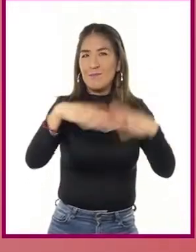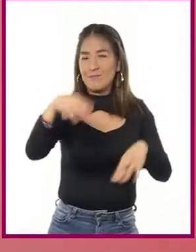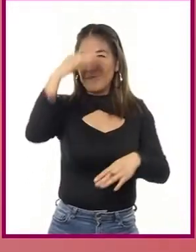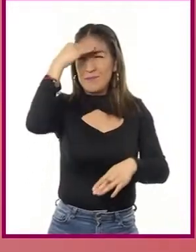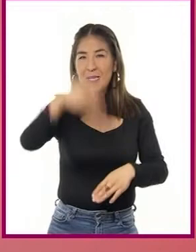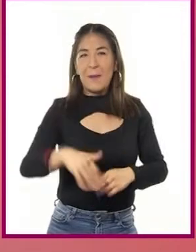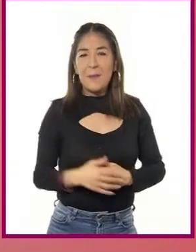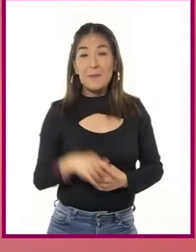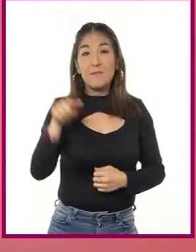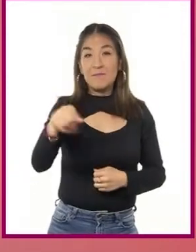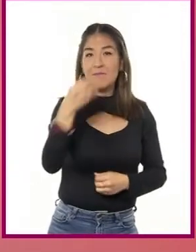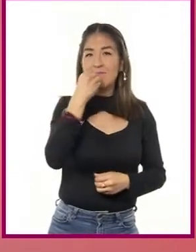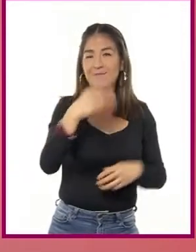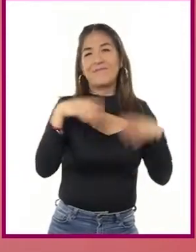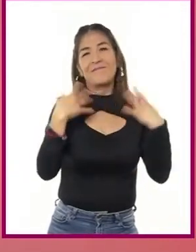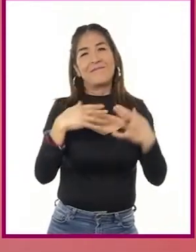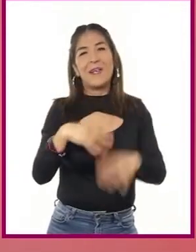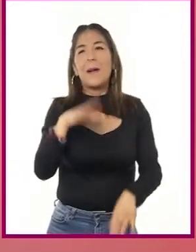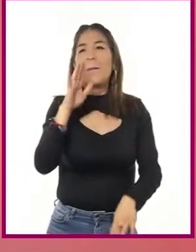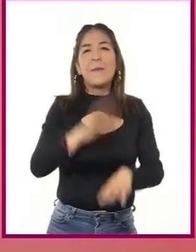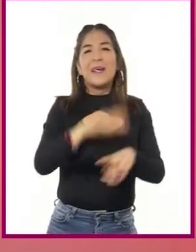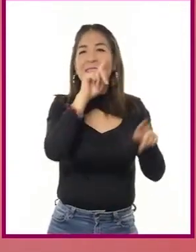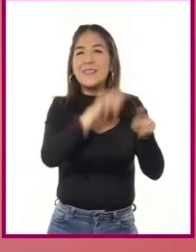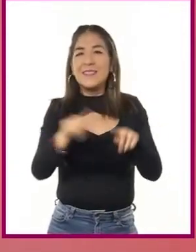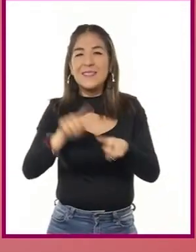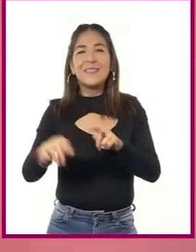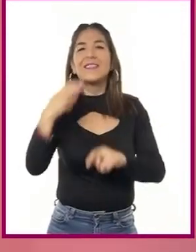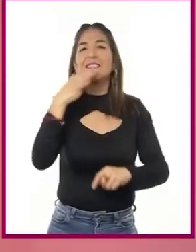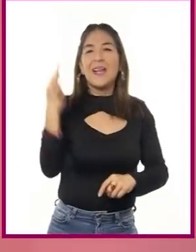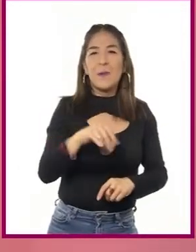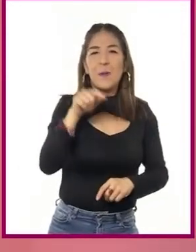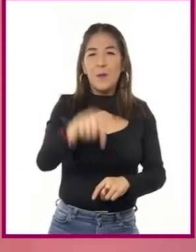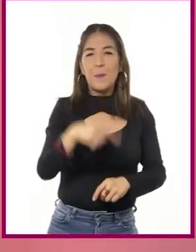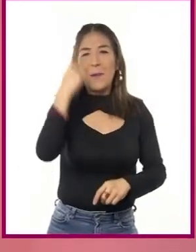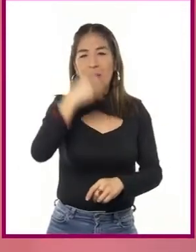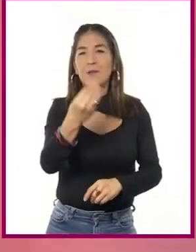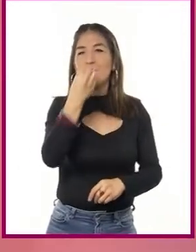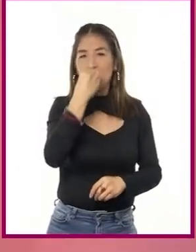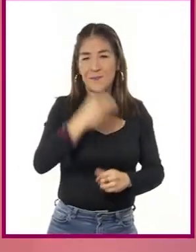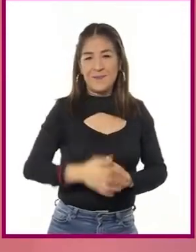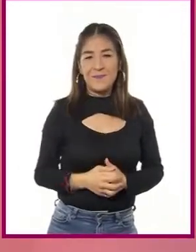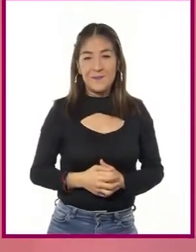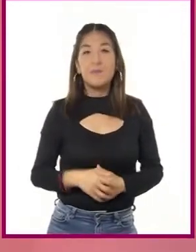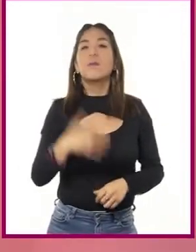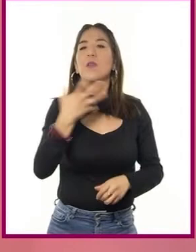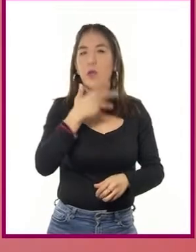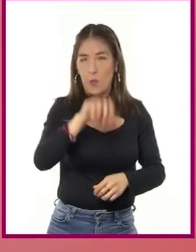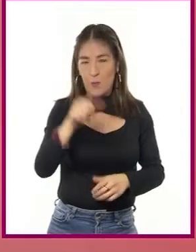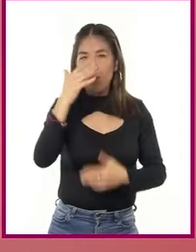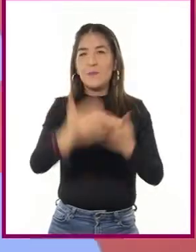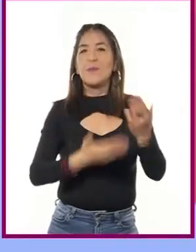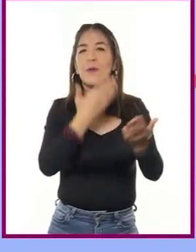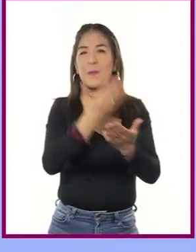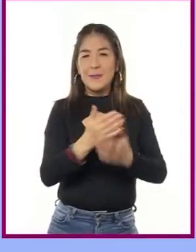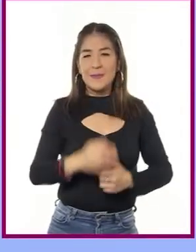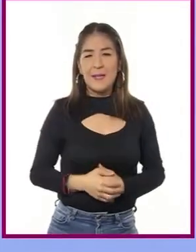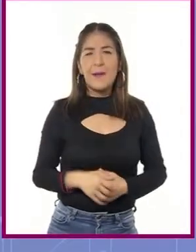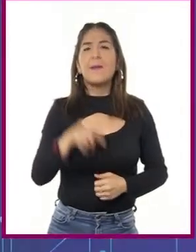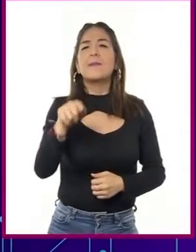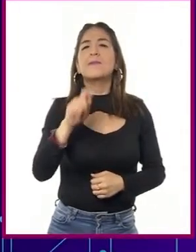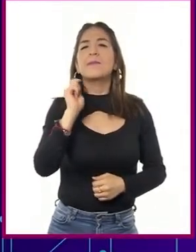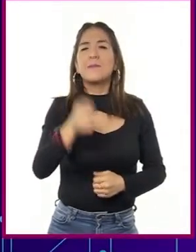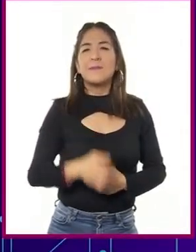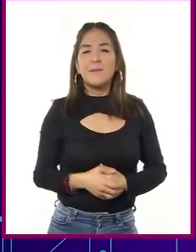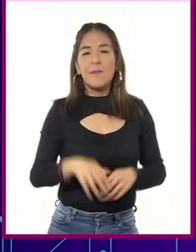Esta botana sí que es una explosión de sabores y texturas para el paladar. Tengo otra propuesta. ¿Qué le parece